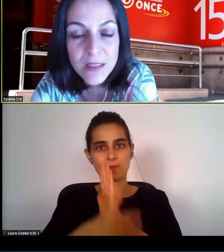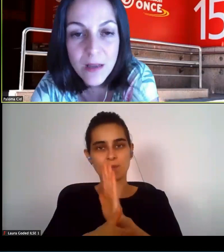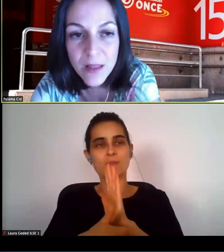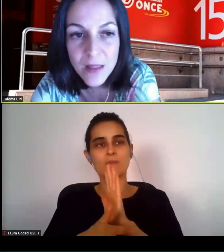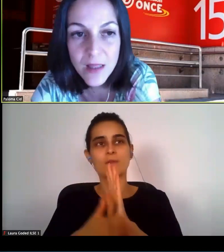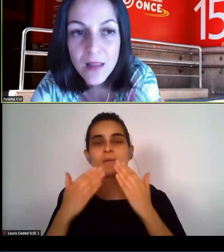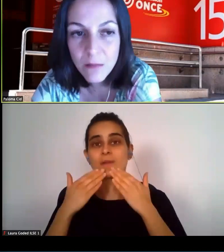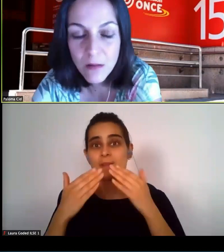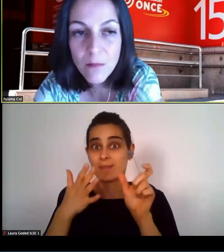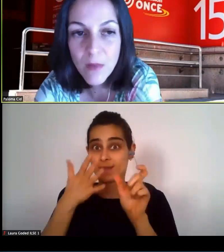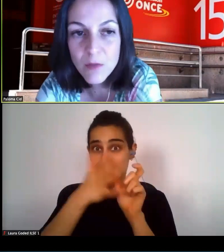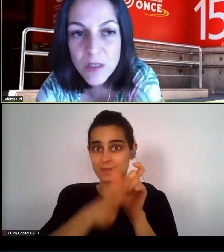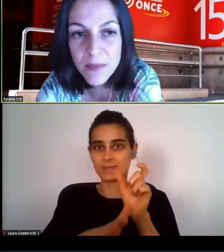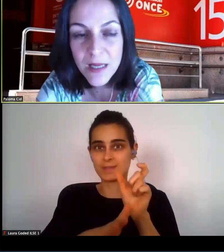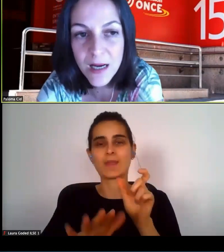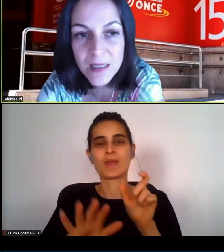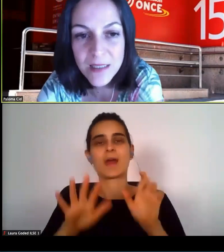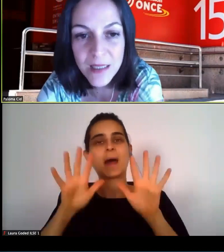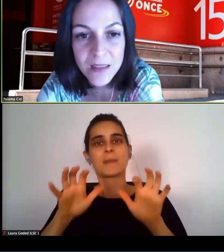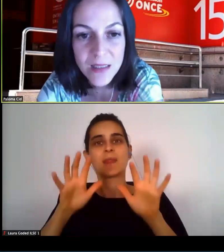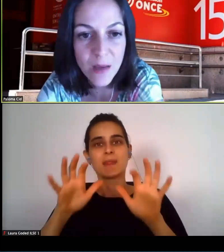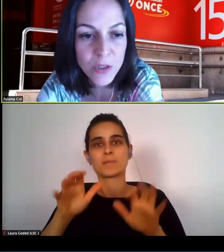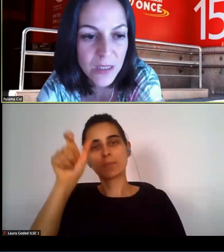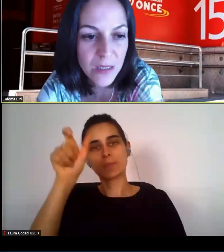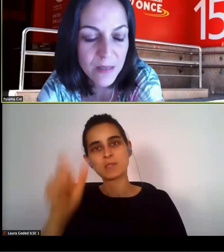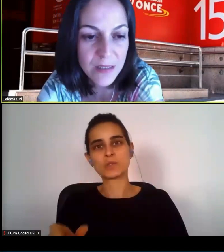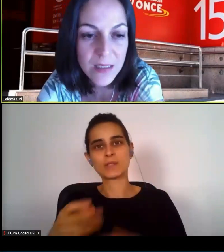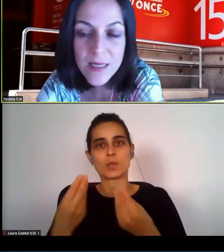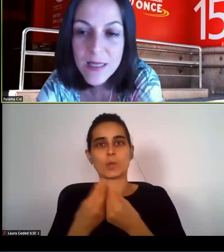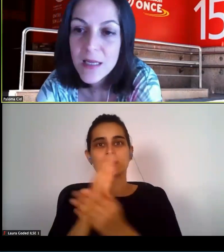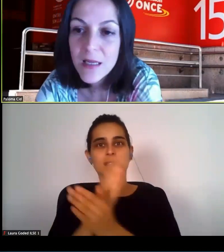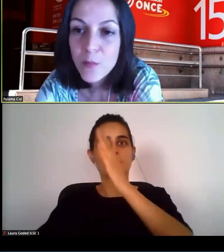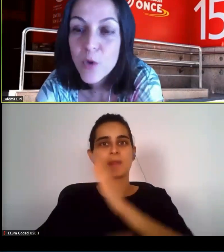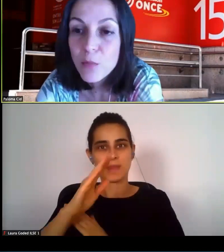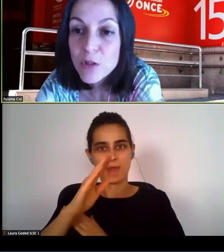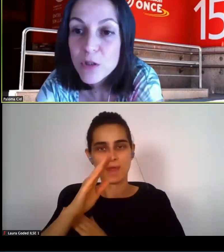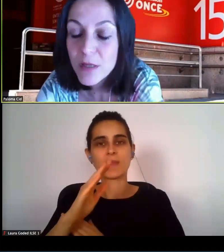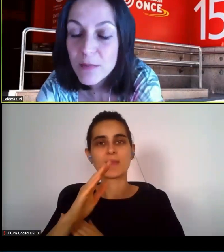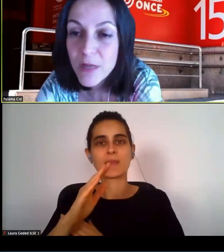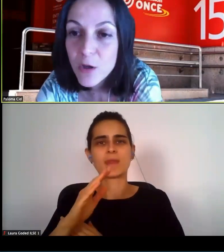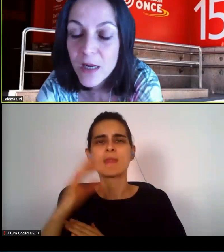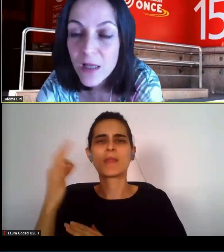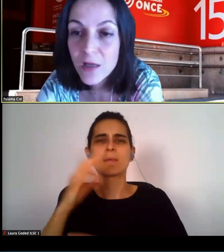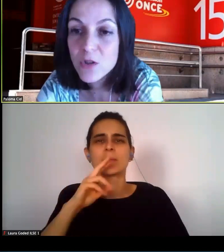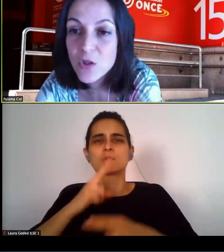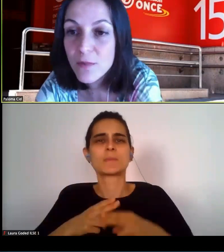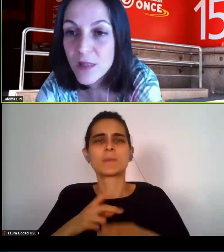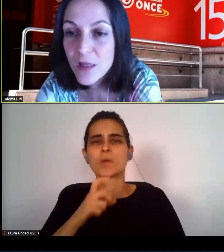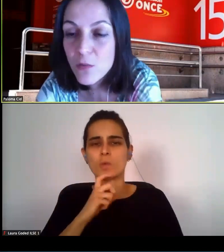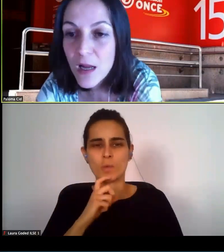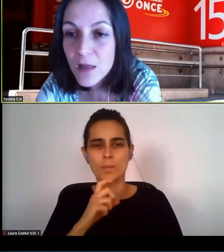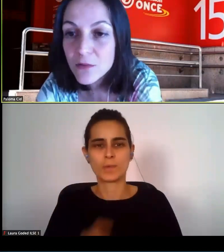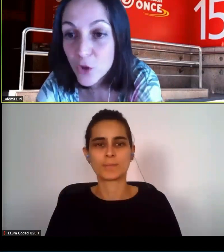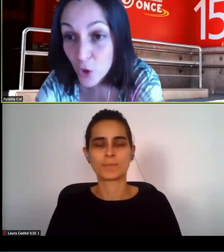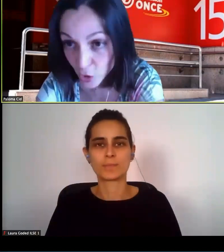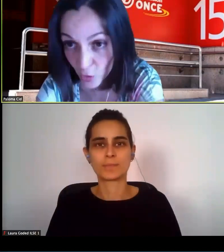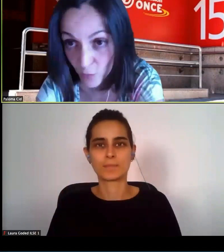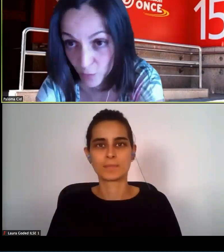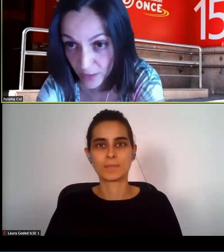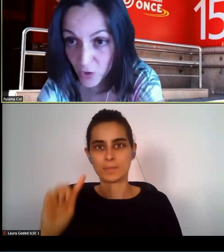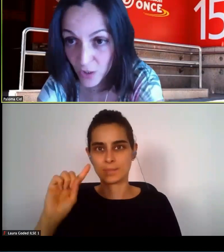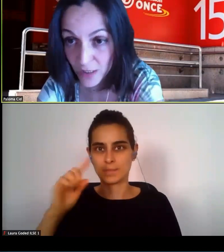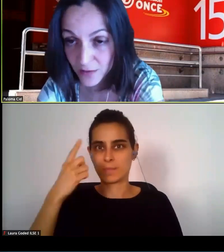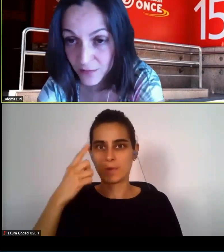una discapacidad. Vamos a pasar a las siguientes diapositivas. Bueno, pues lo primero, y para que no se os olvide nunca, todos